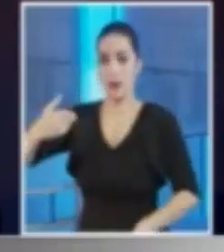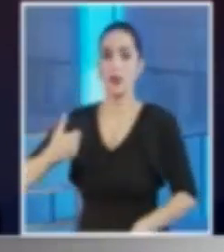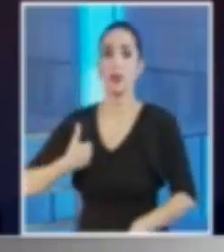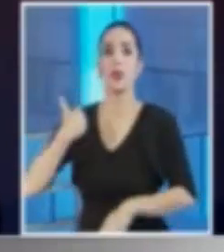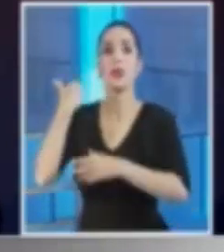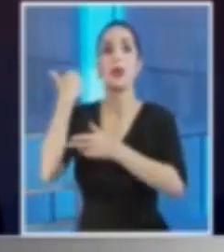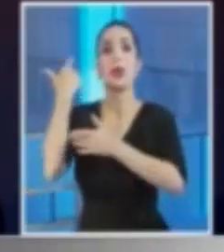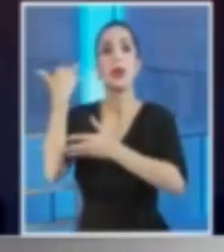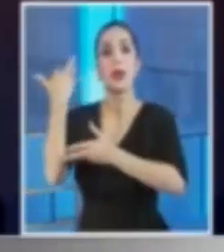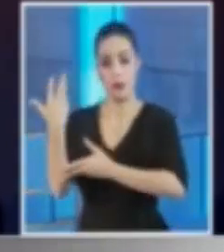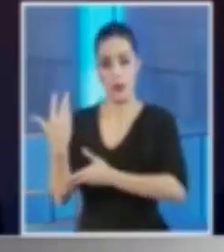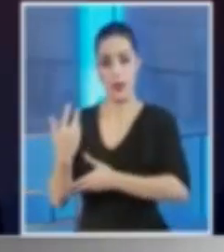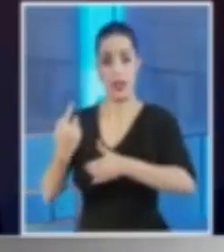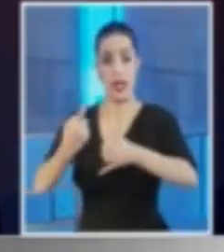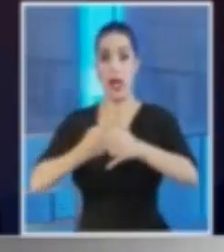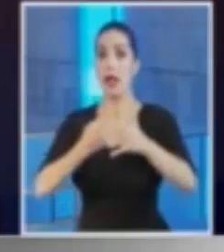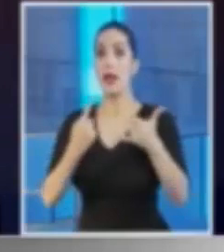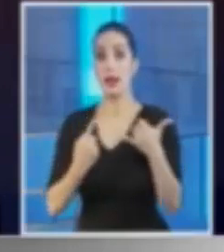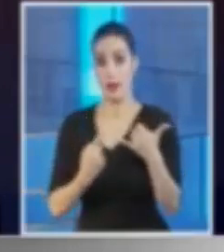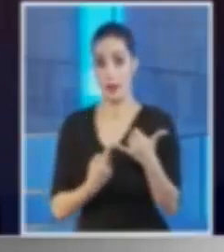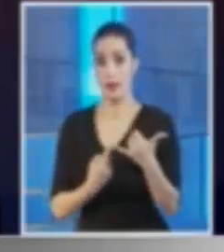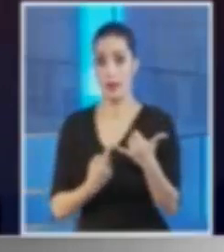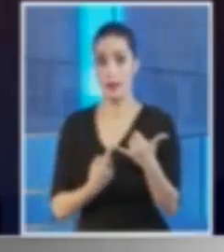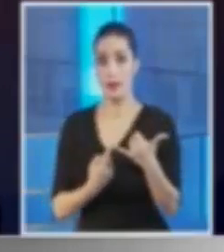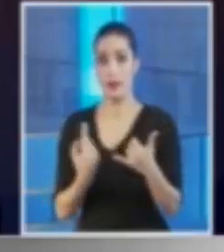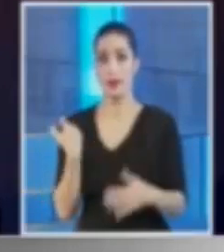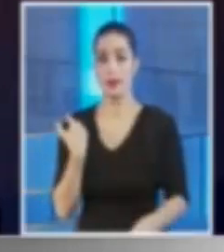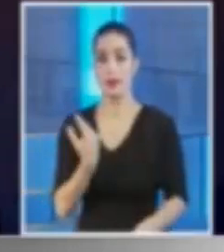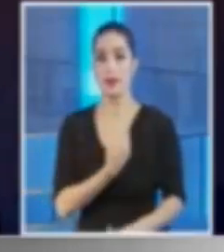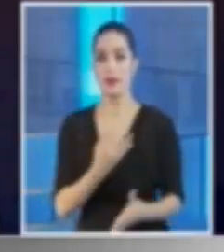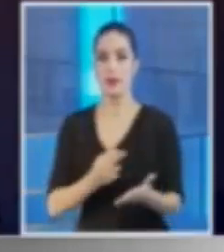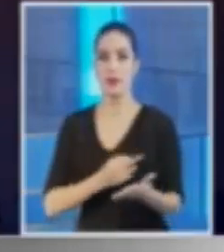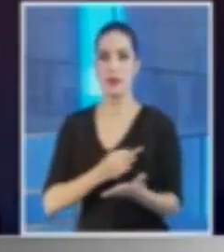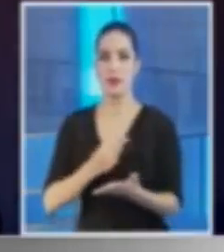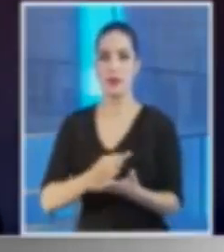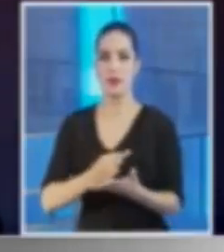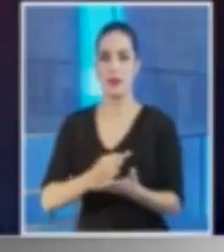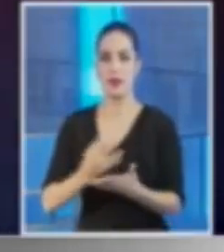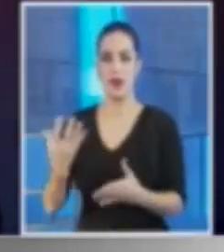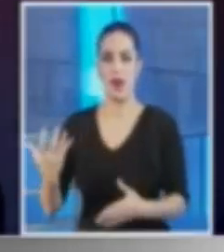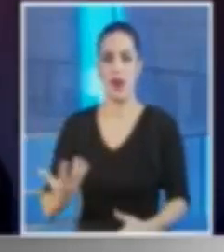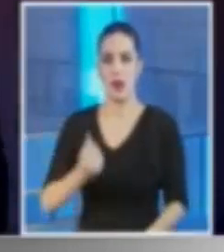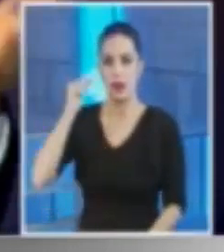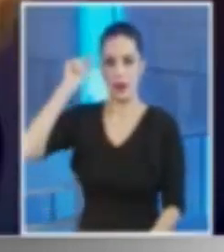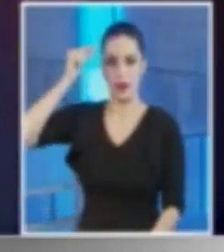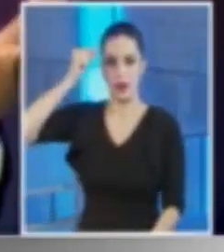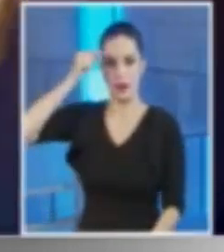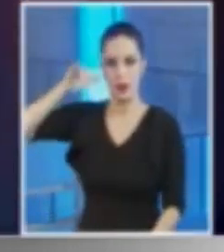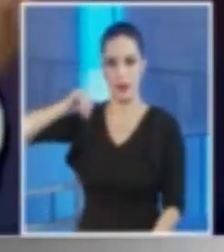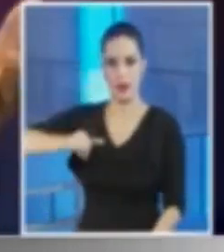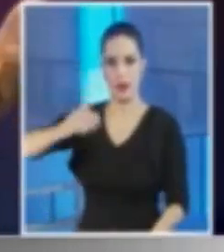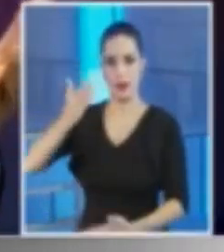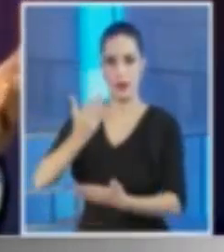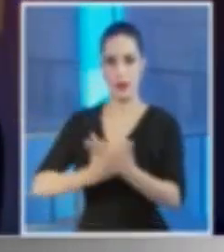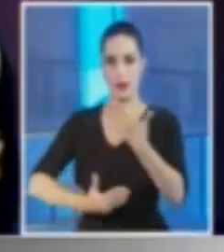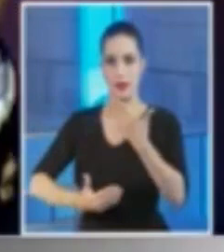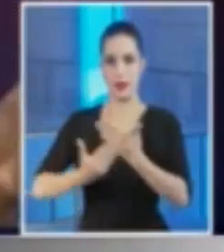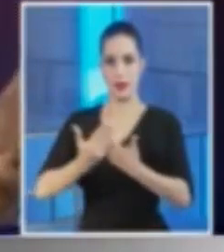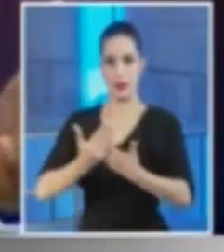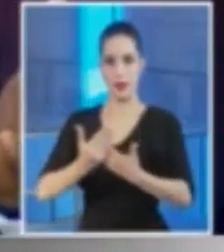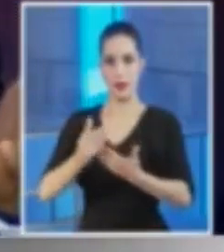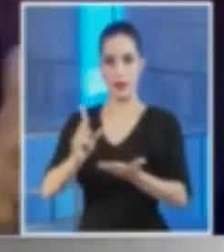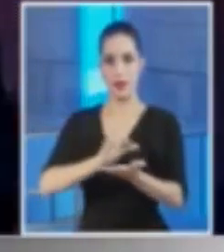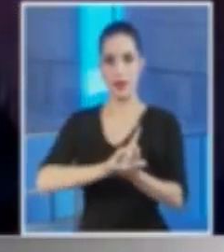la esperanza de que por primera vez nuestro pueblo sea gobierno. Aquí están las manos limpias